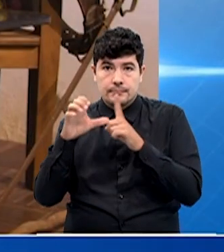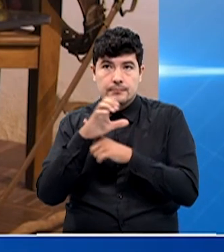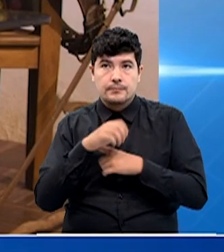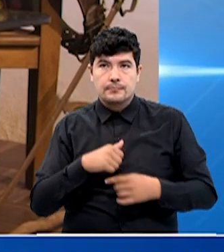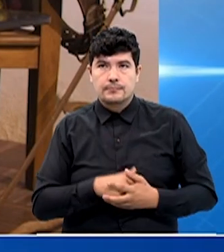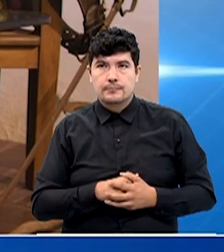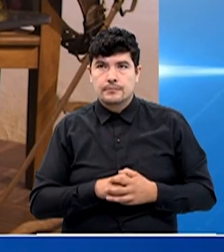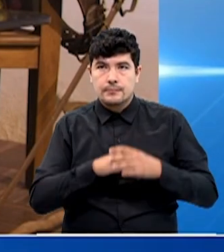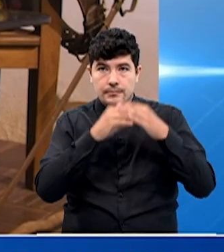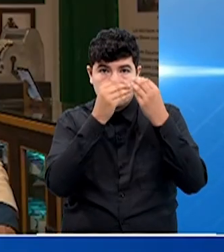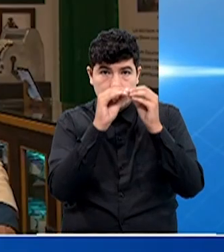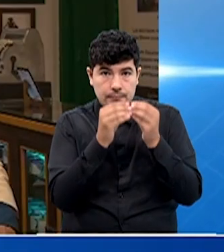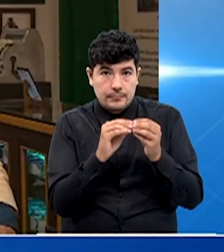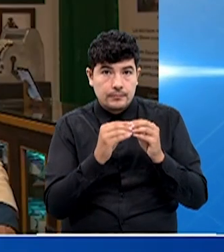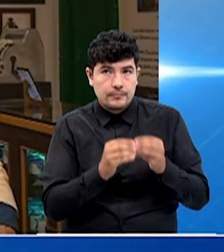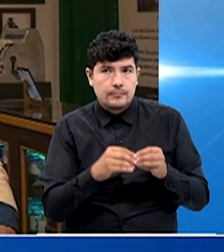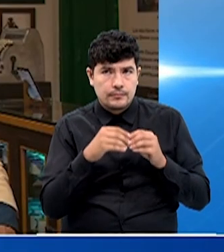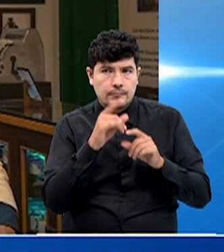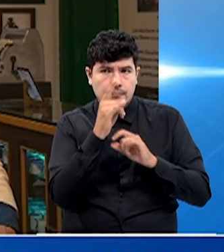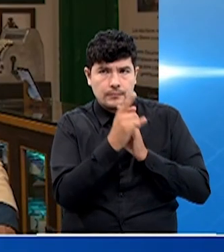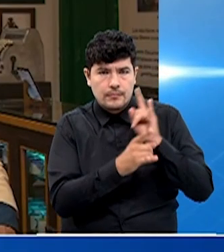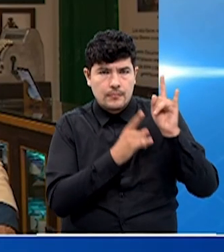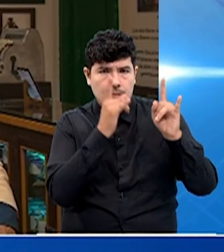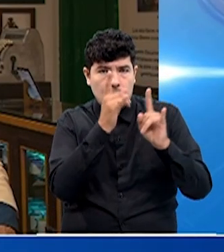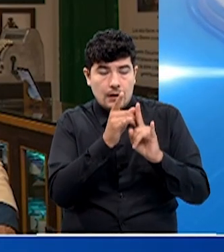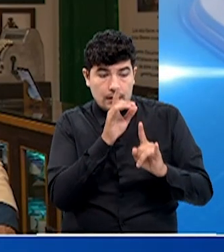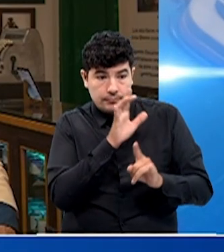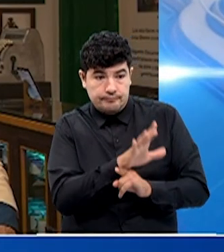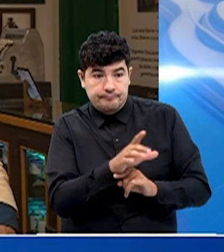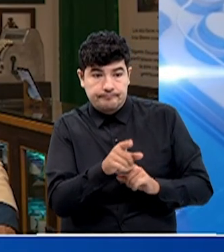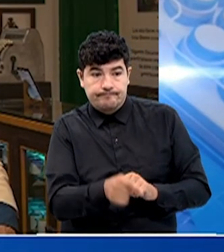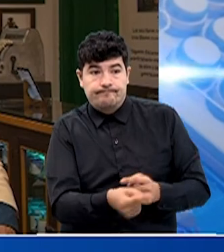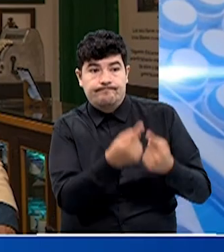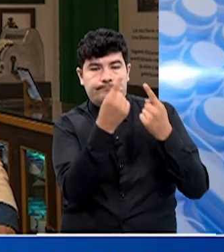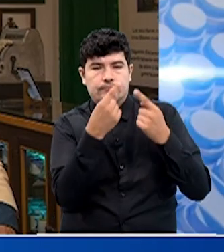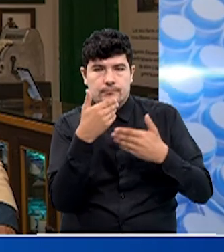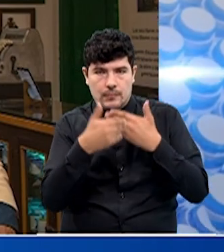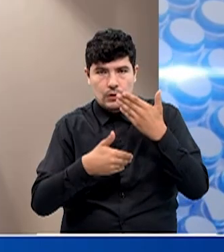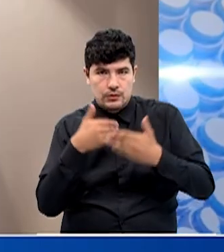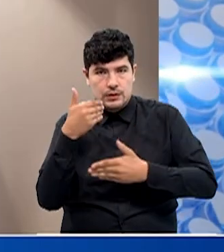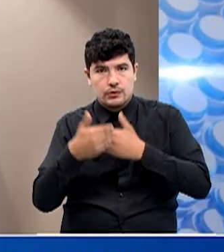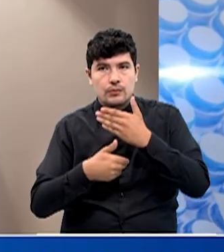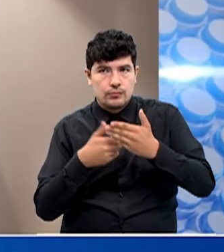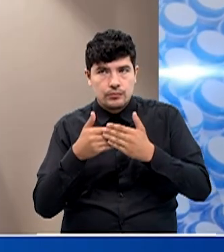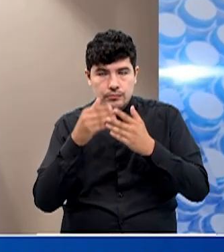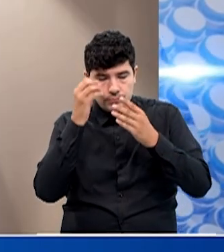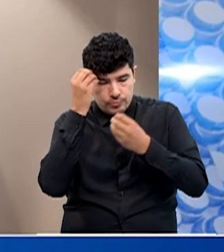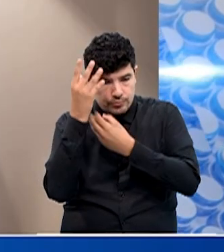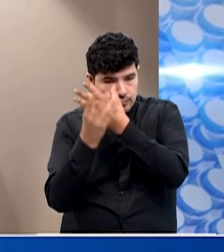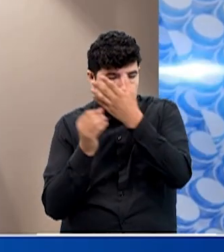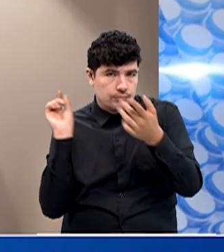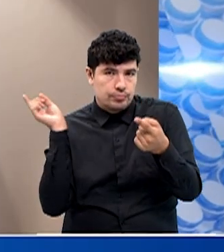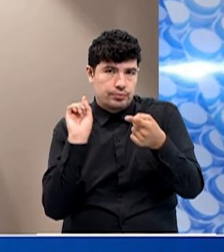carácter universal son únicas y han sido desarrolladas en un proceso creativo de más de 25 años,